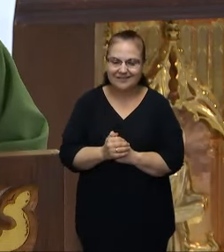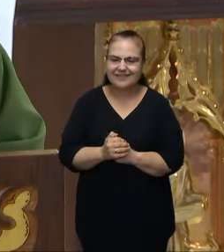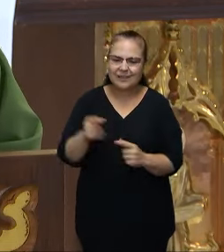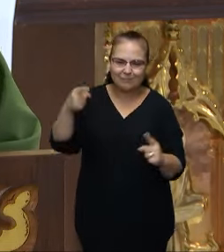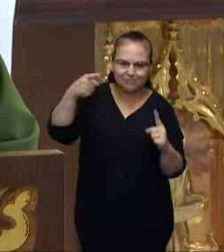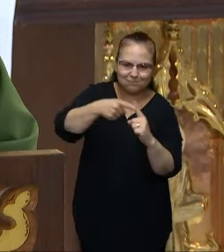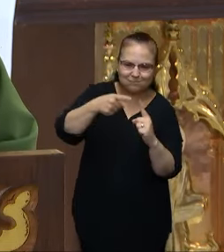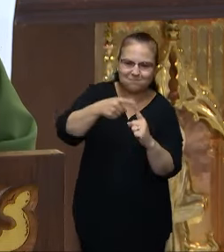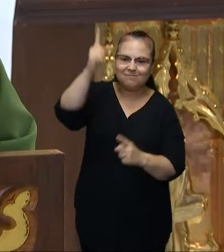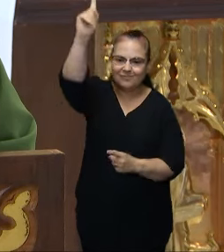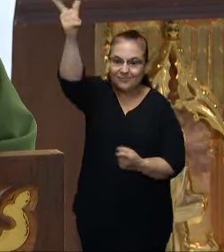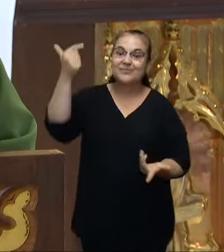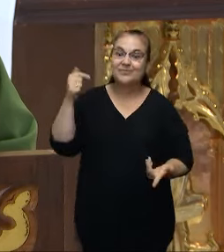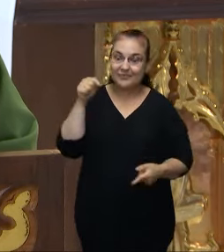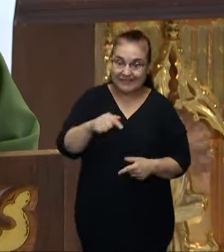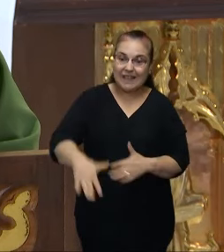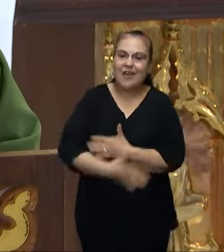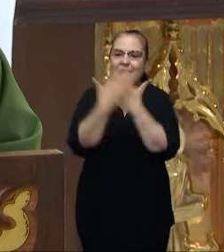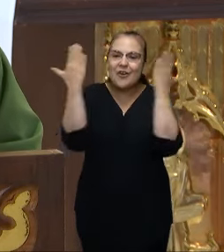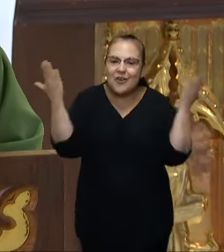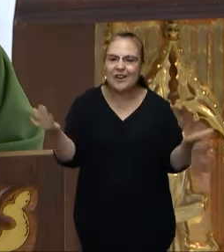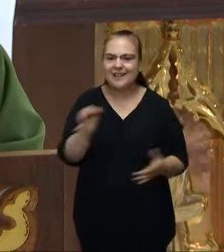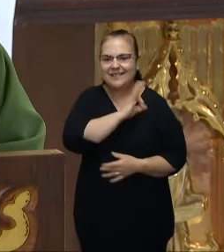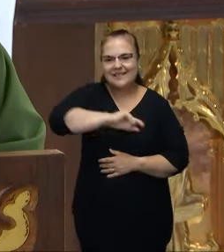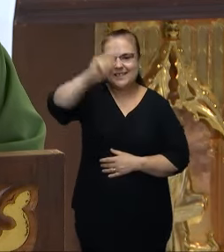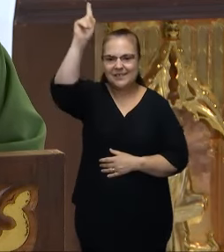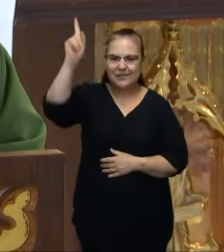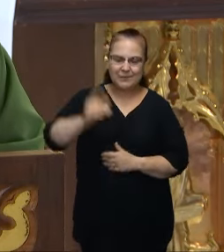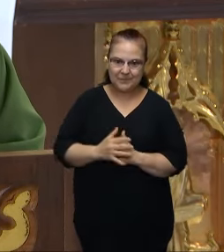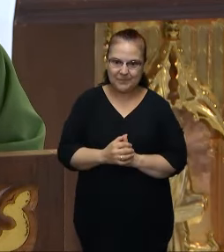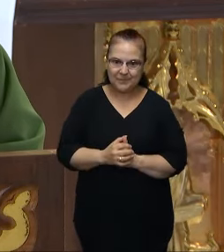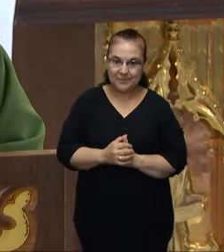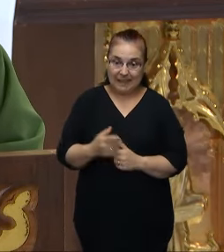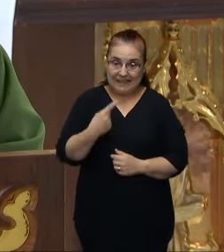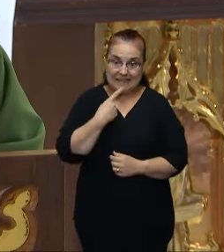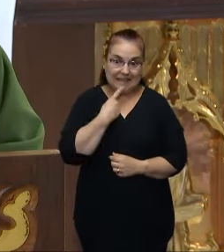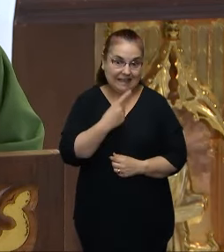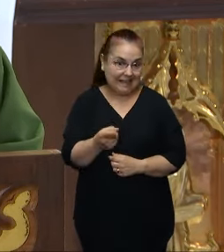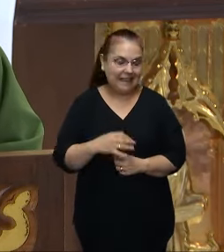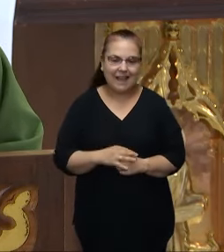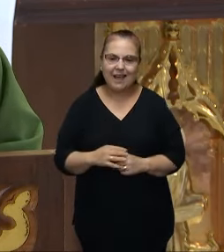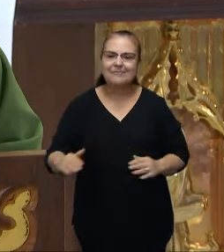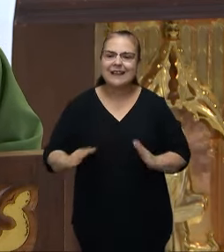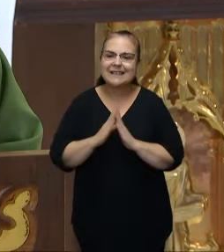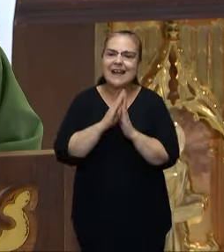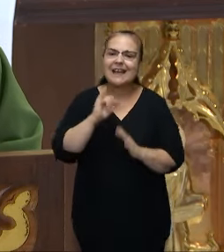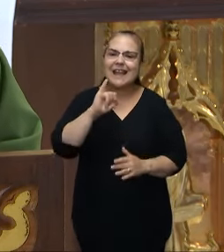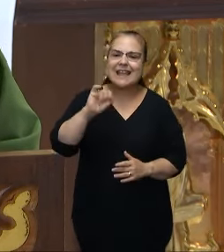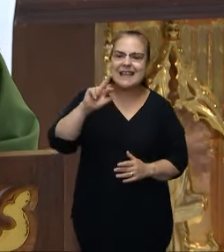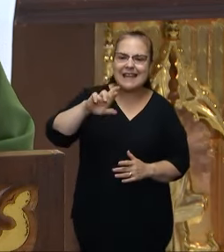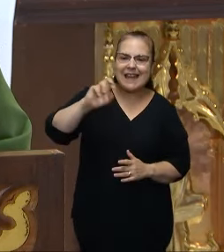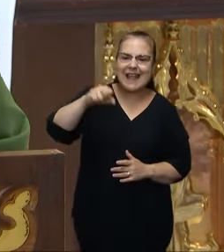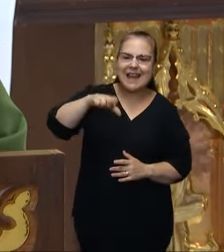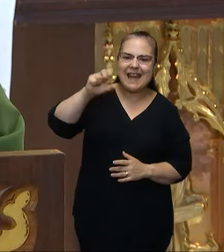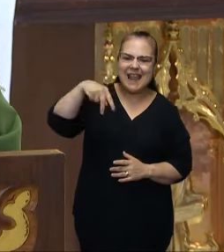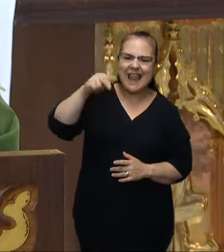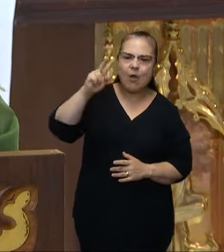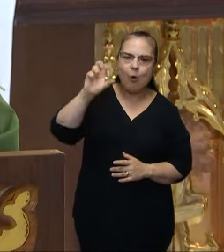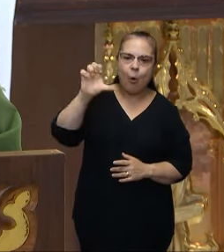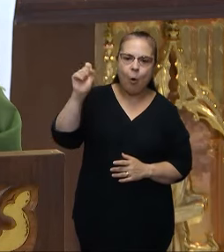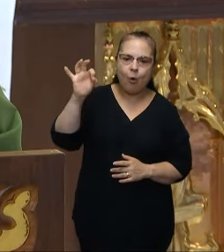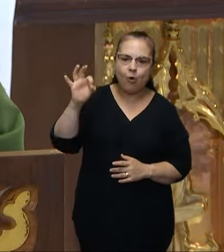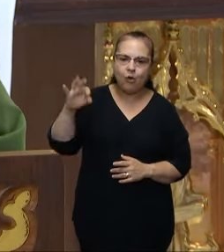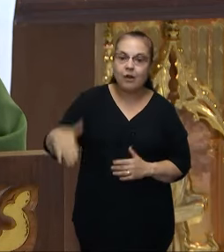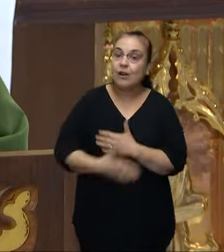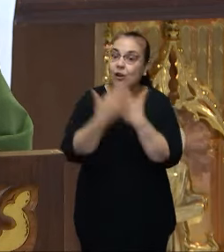visión de Dios de esa Gloria del señor así lo decía San ireneo no la gloria de Dios es que el hombre